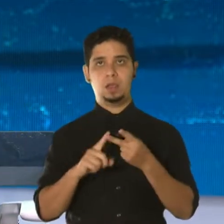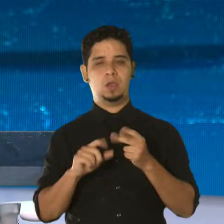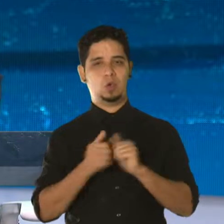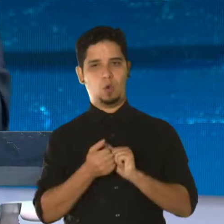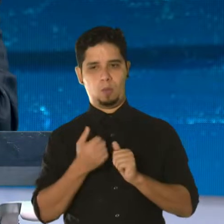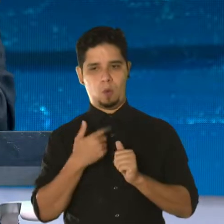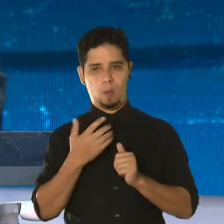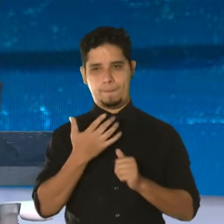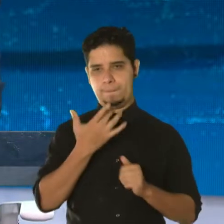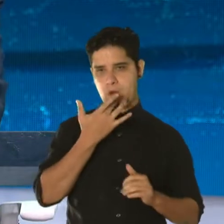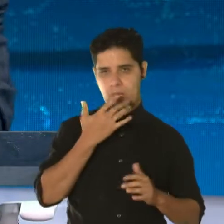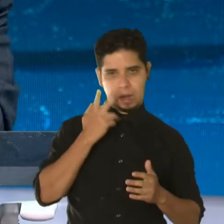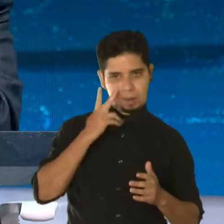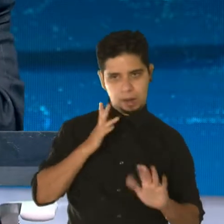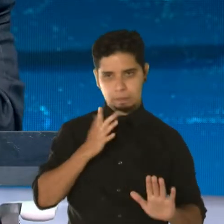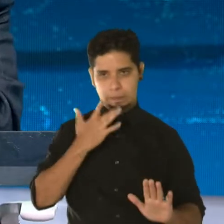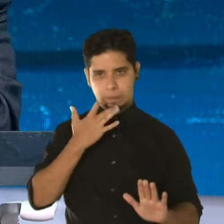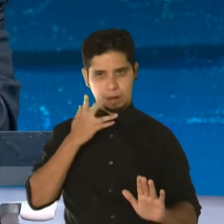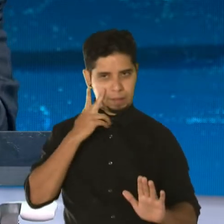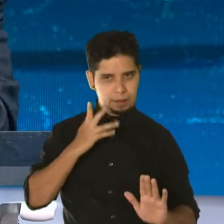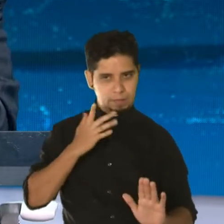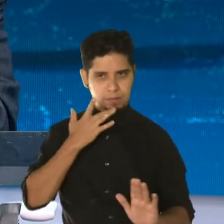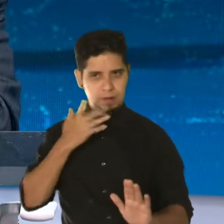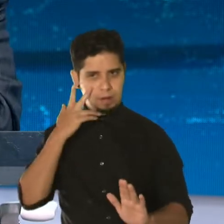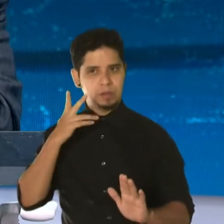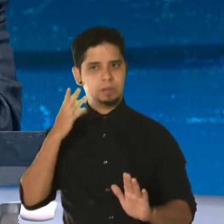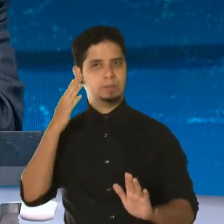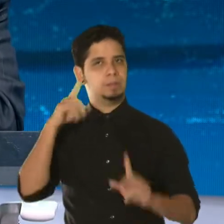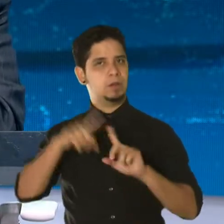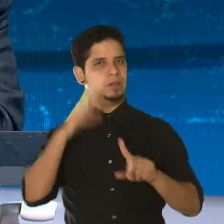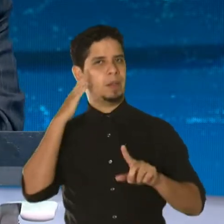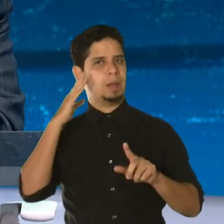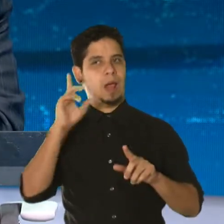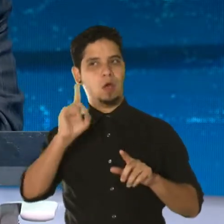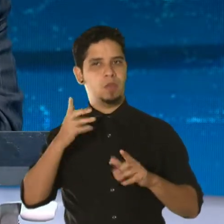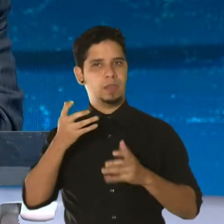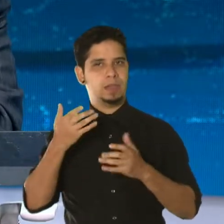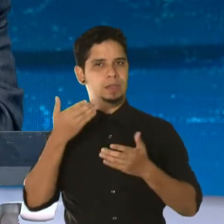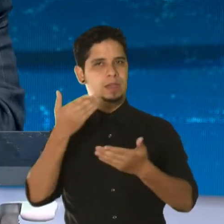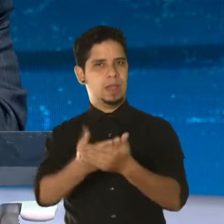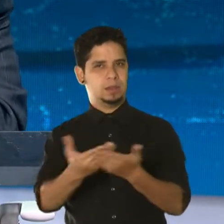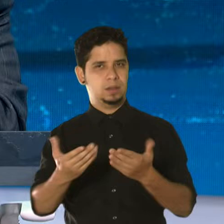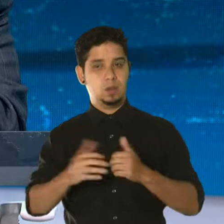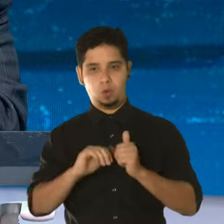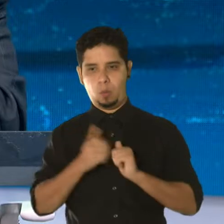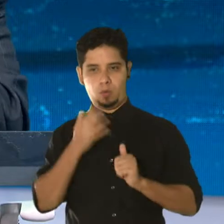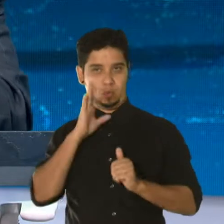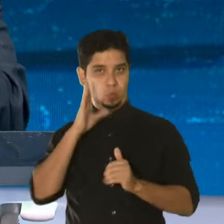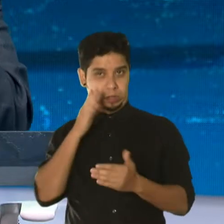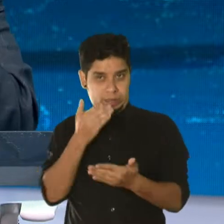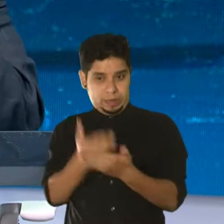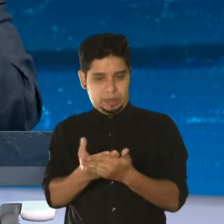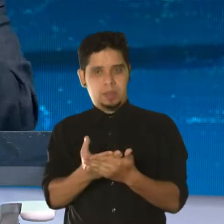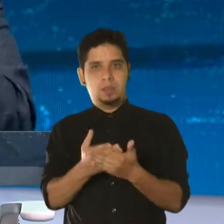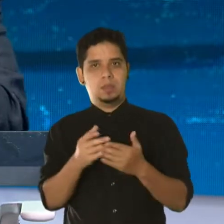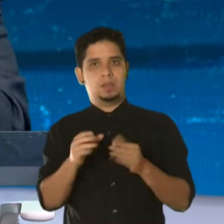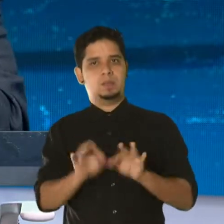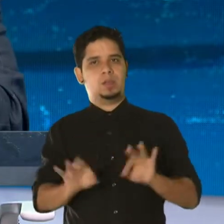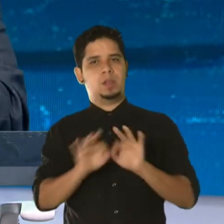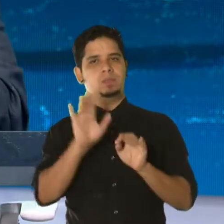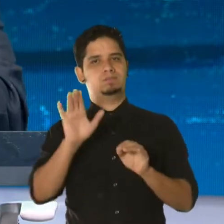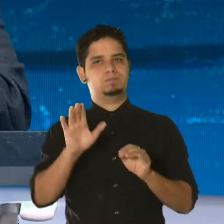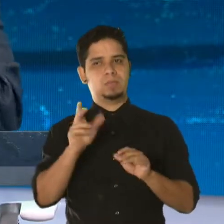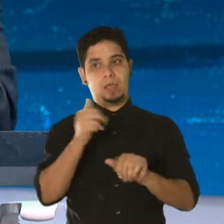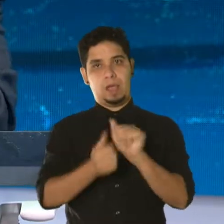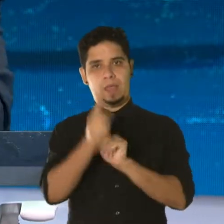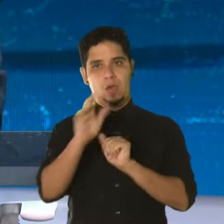navegar, ¿verdad? Que tú tienes que saber a dónde quieres ir, pero cómo vas a llegar, vas a tener que ser flexible